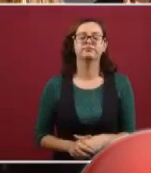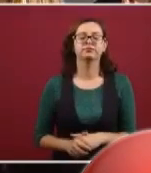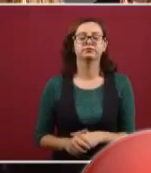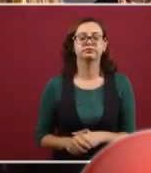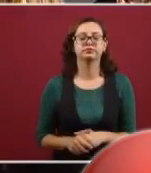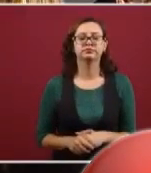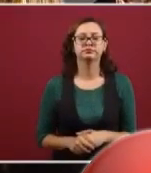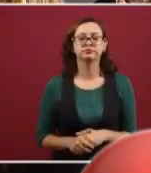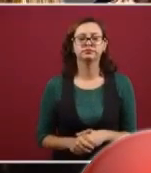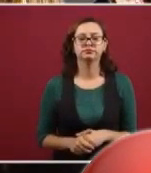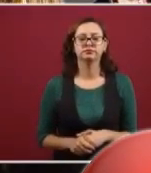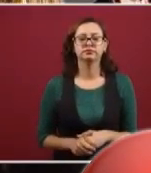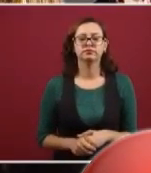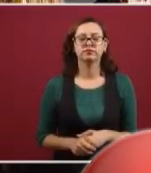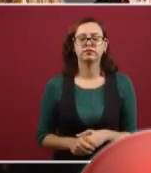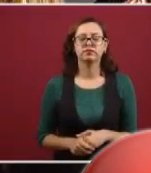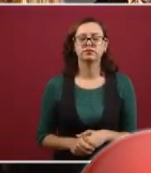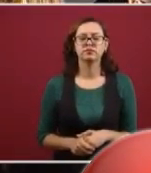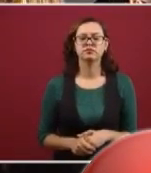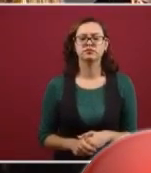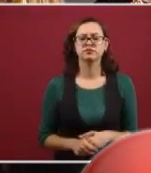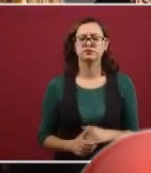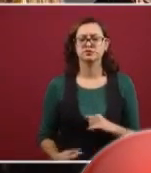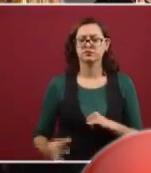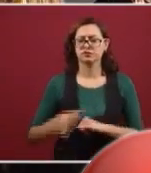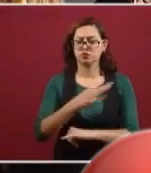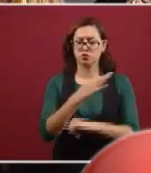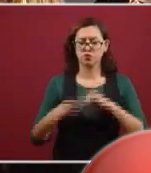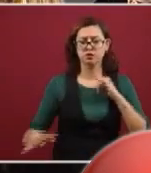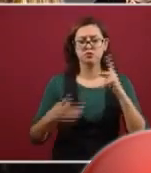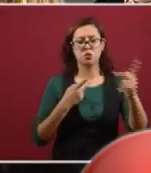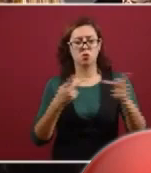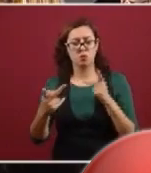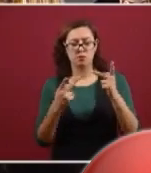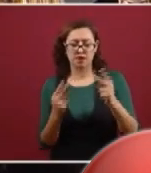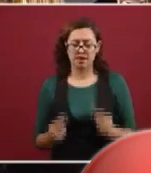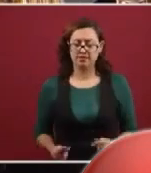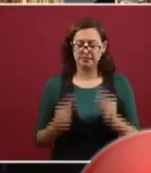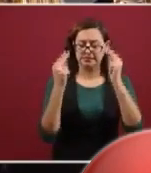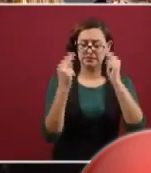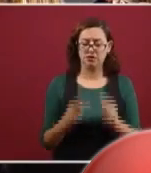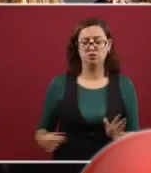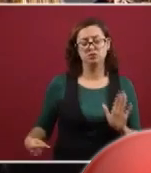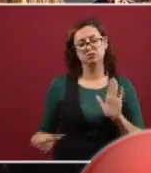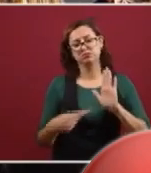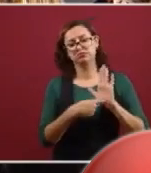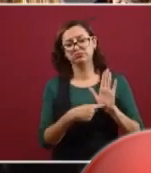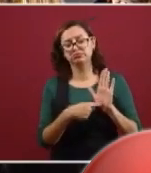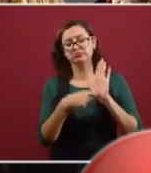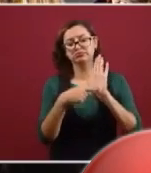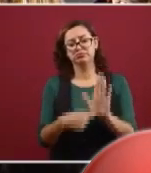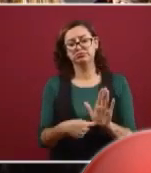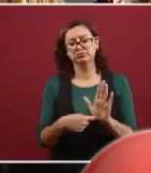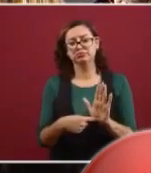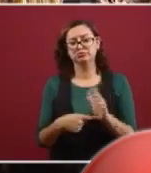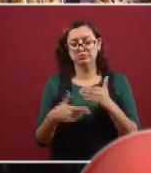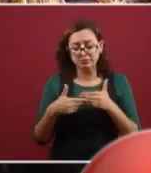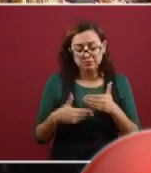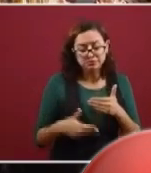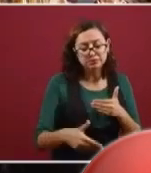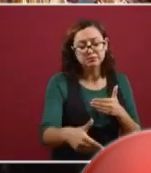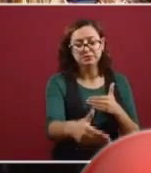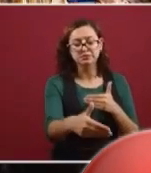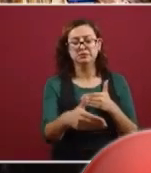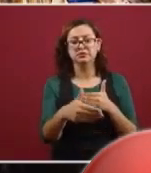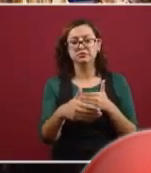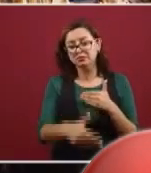Finalmente, la estrategia que se presenta en este plan de negocios tiene la virtud de que en el mediano plazo